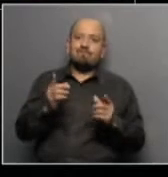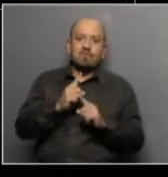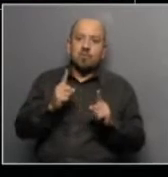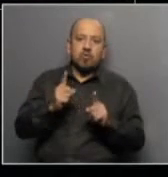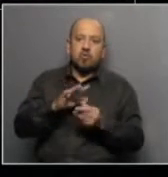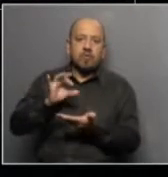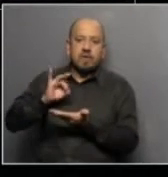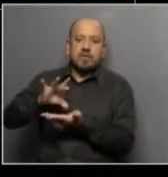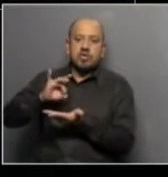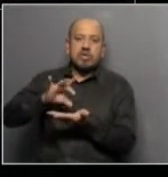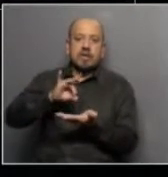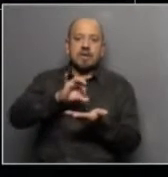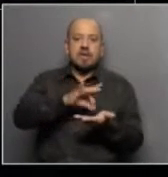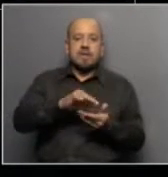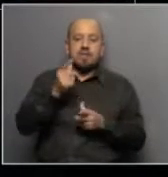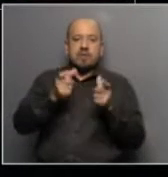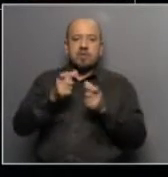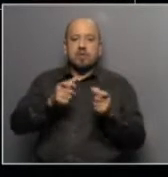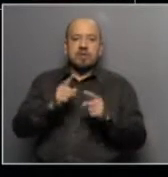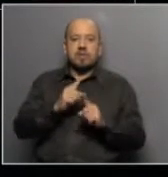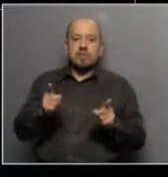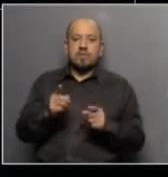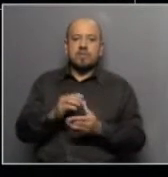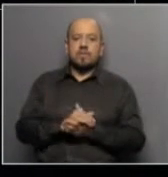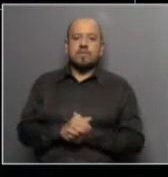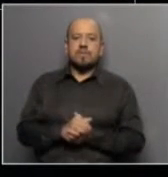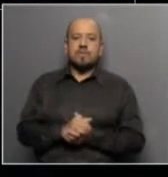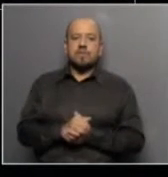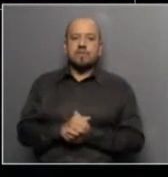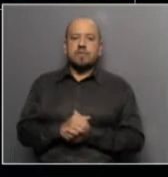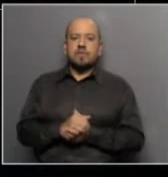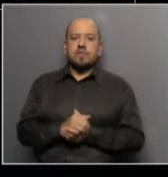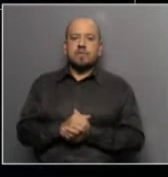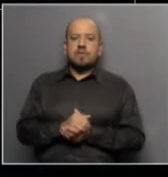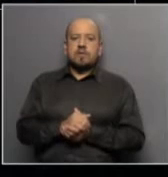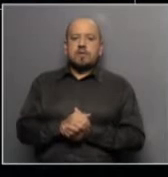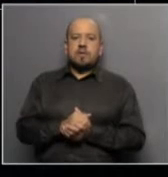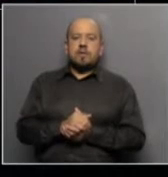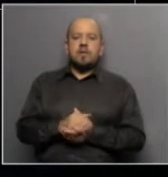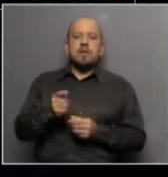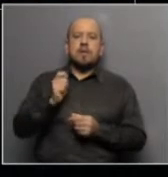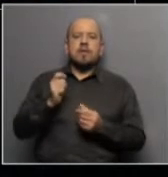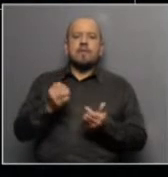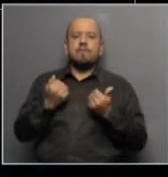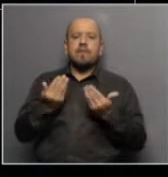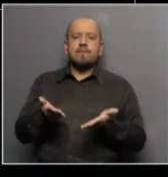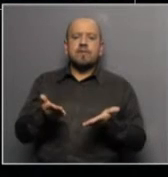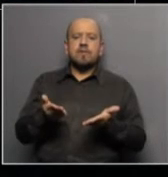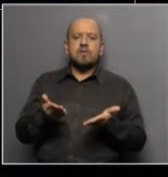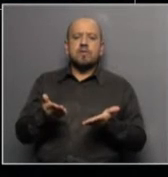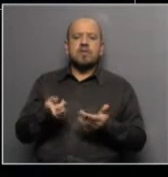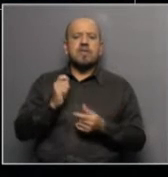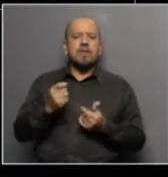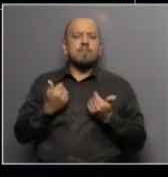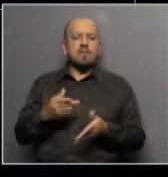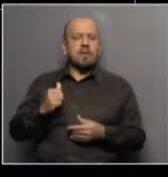desalojos durante este contexto en el que nos encontramos hoy. ¿Quién se beneficia? ¿Quiénes son los